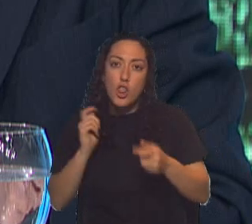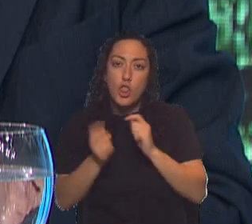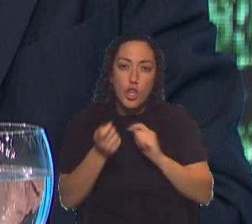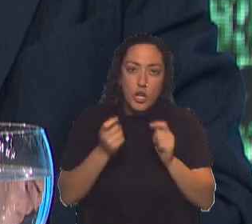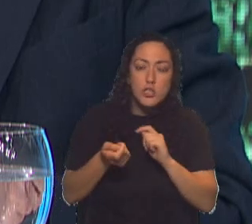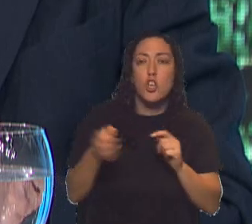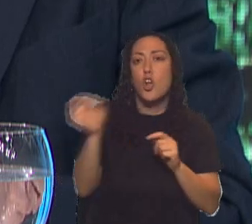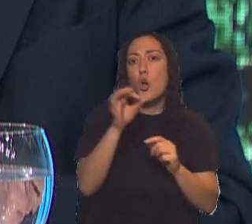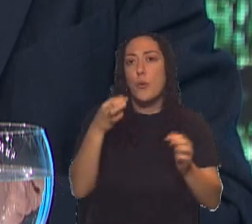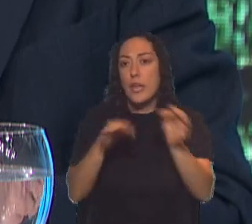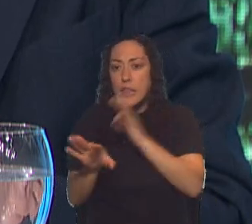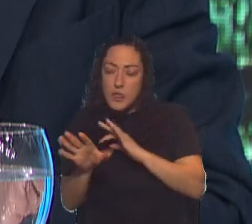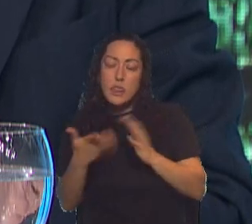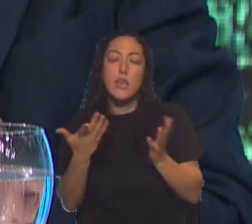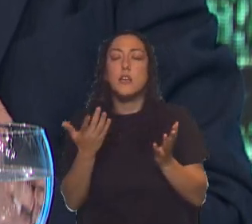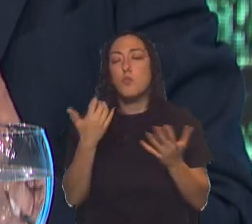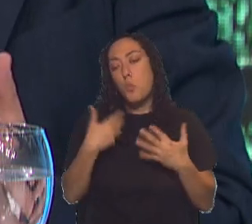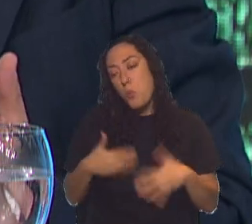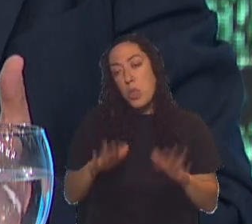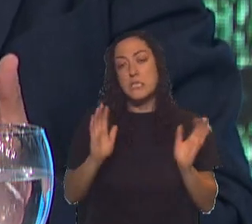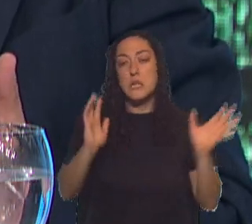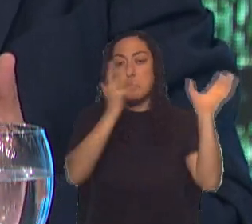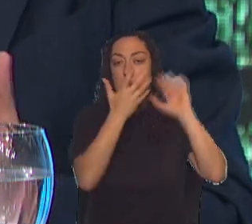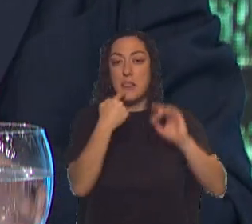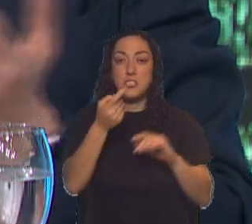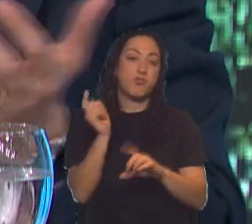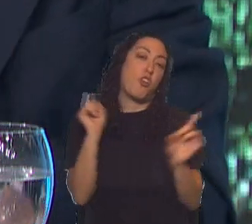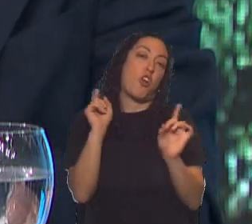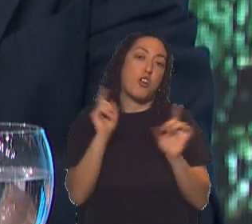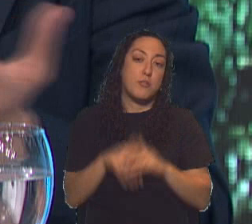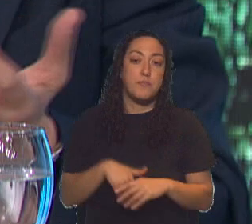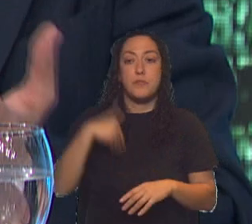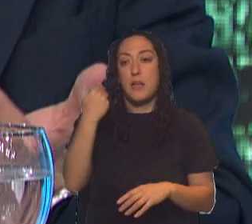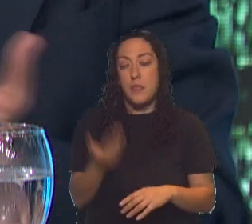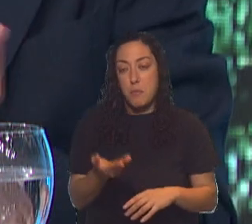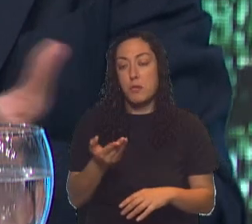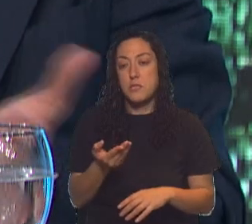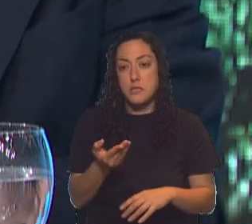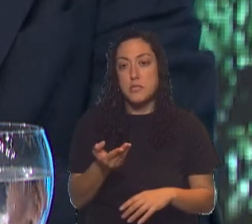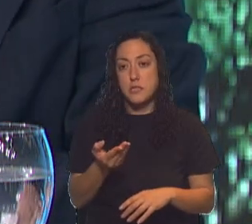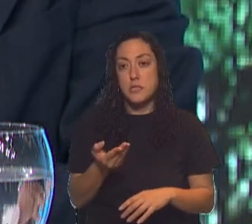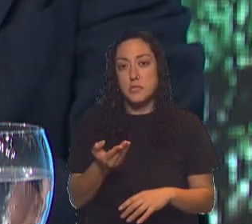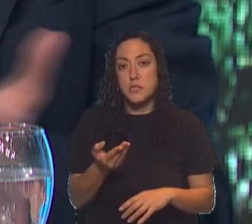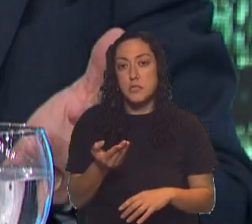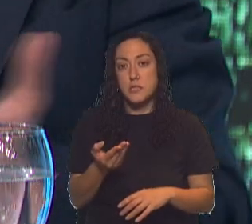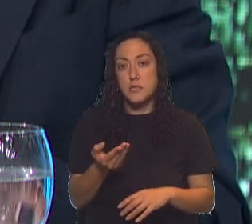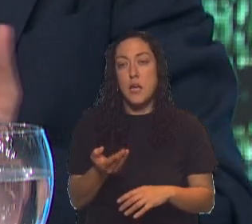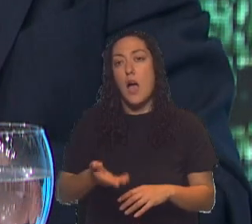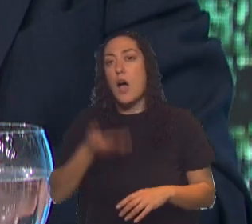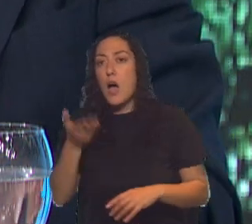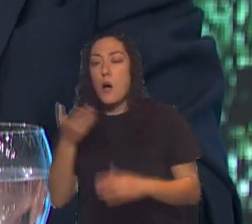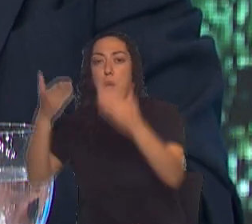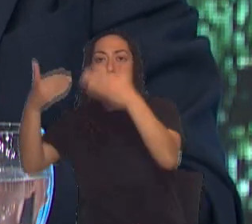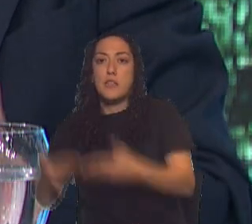órganos sí puede ser pero bueno milei lo negó Más allá de que después contratas contratas con con los subs dichos con la